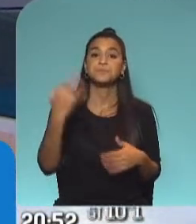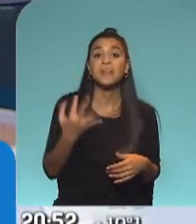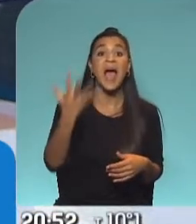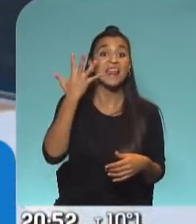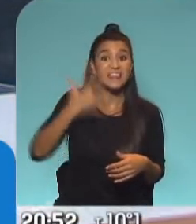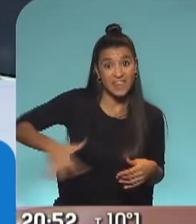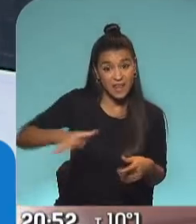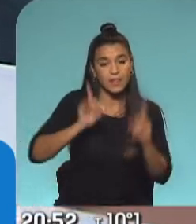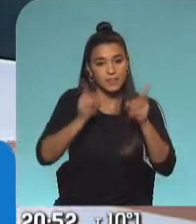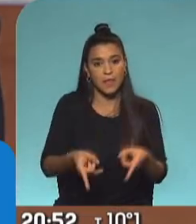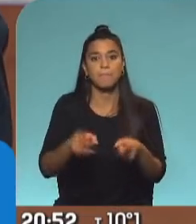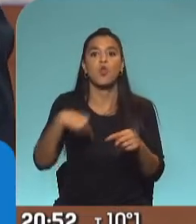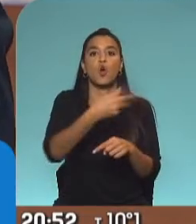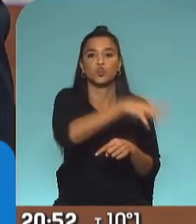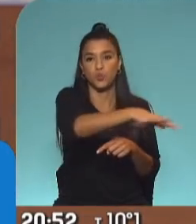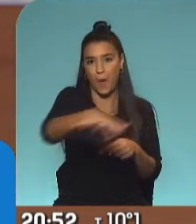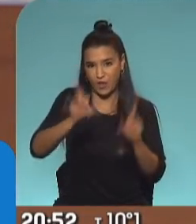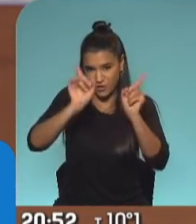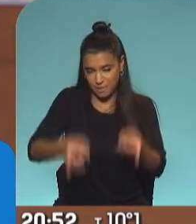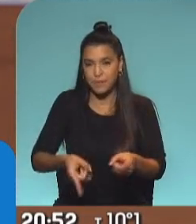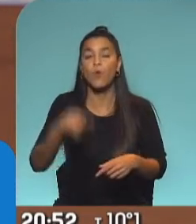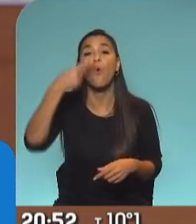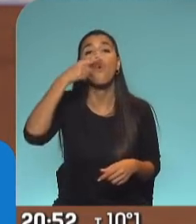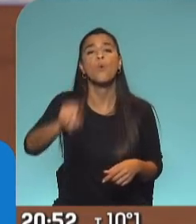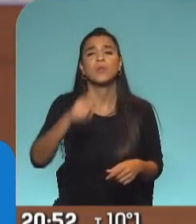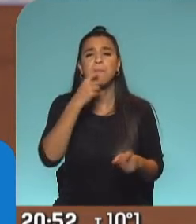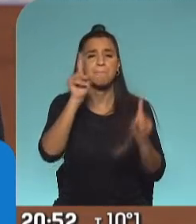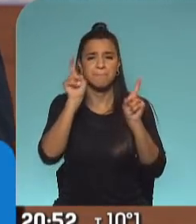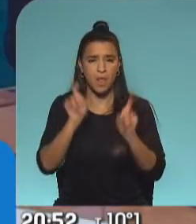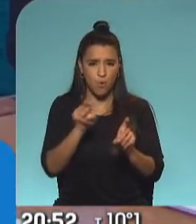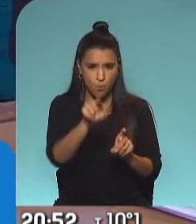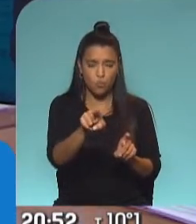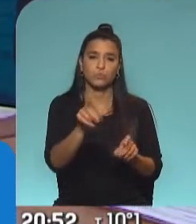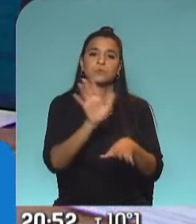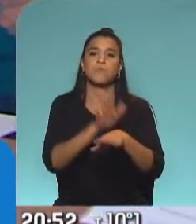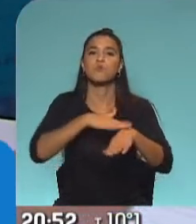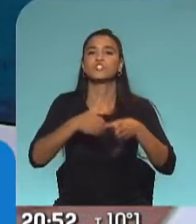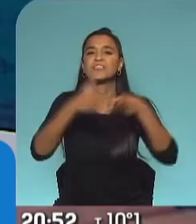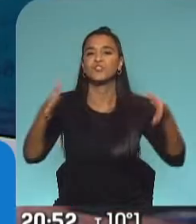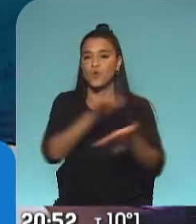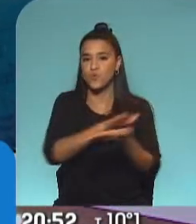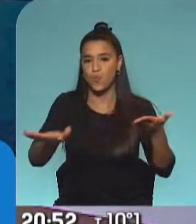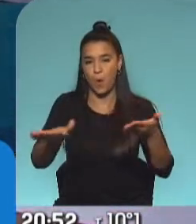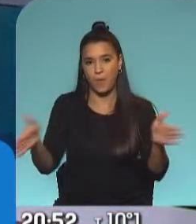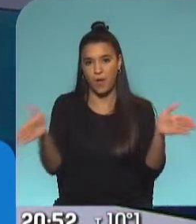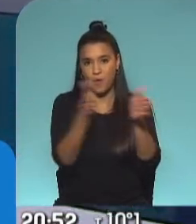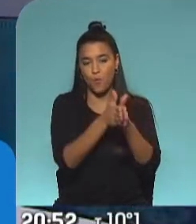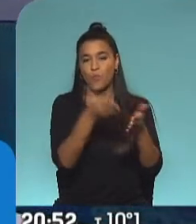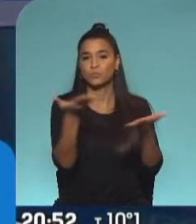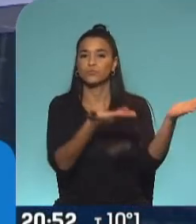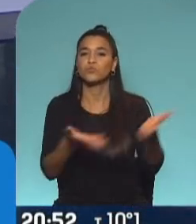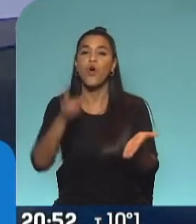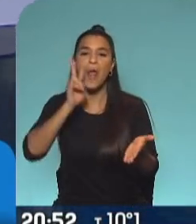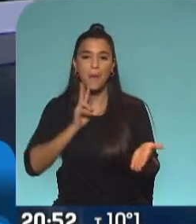Tigre y a los vecinos de las otras zonas. Entonces, hay una última pregunta en esta inauguración de sección. Estamos junto a Fernanda Raberta, titular